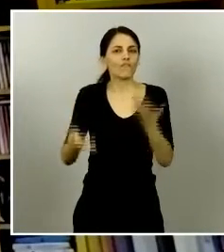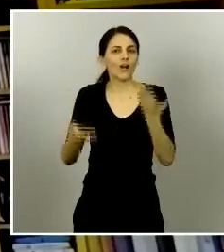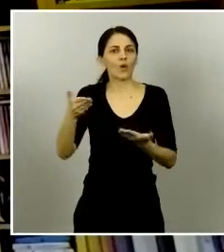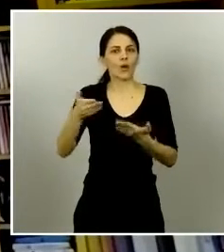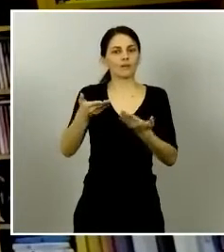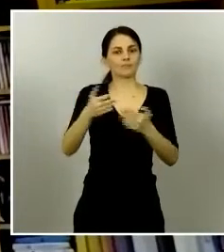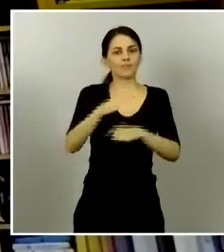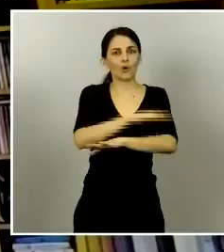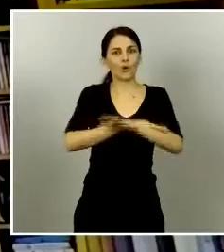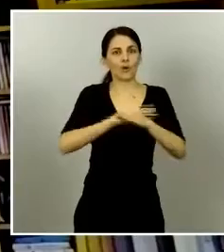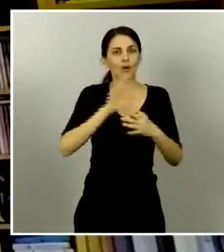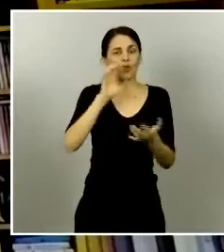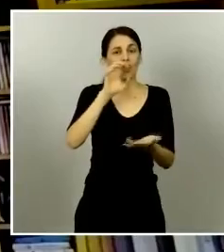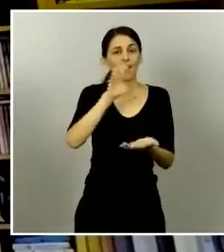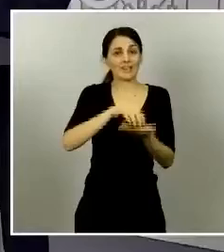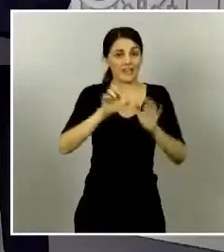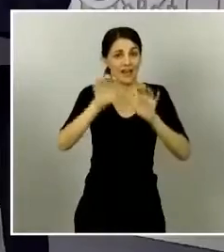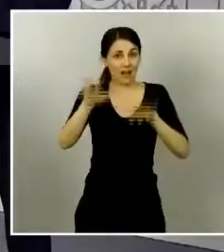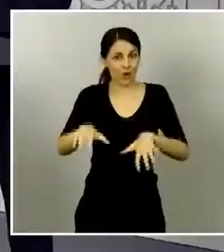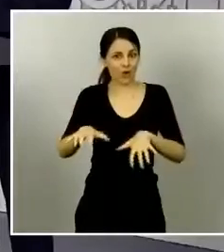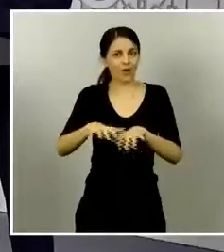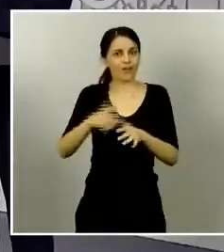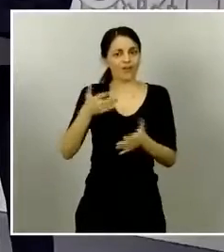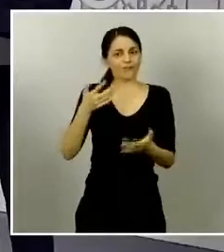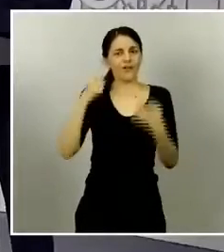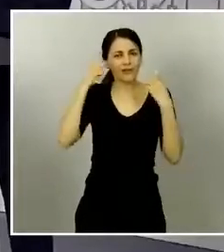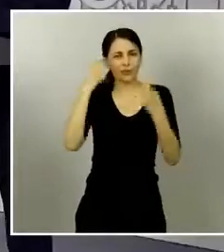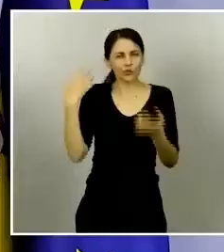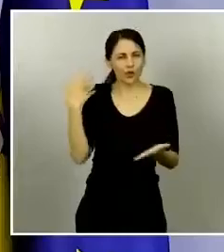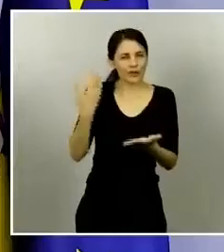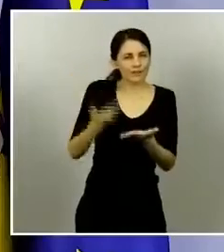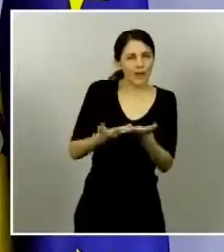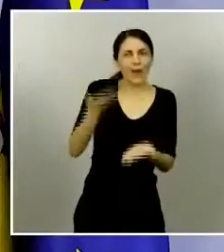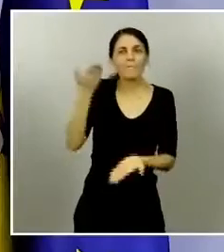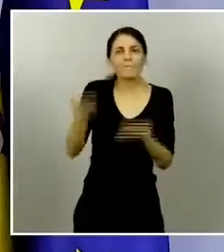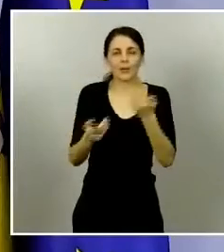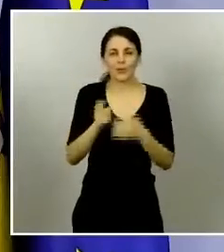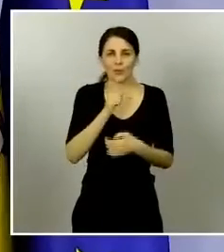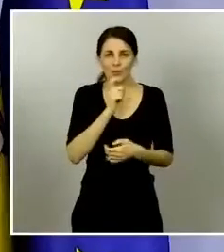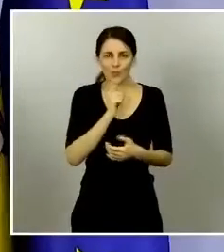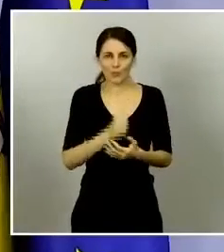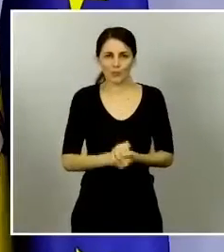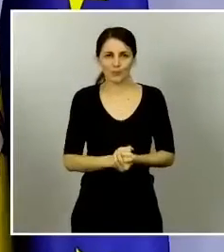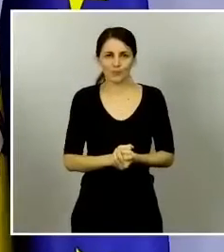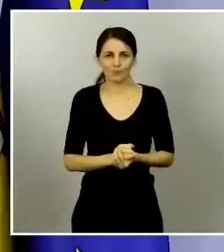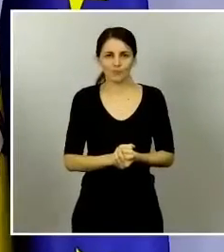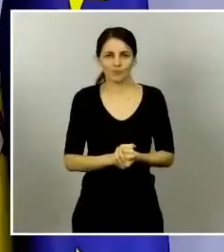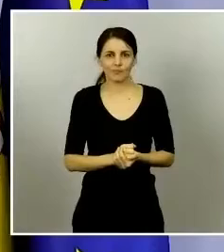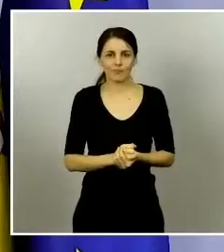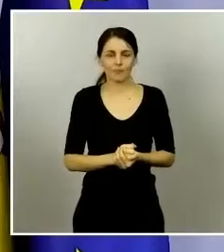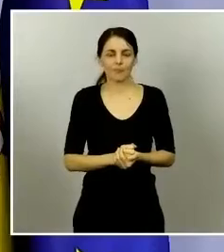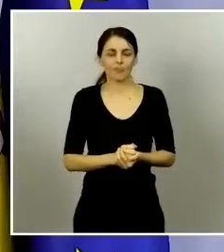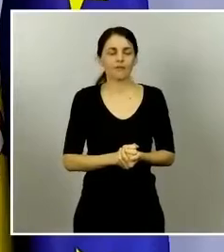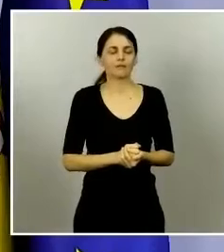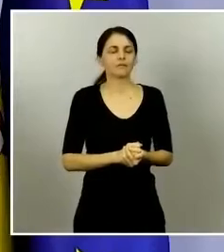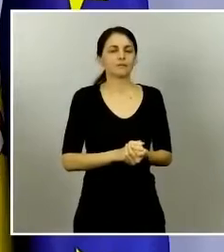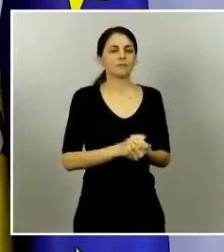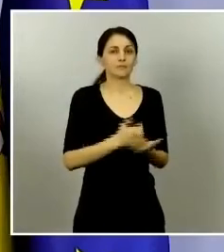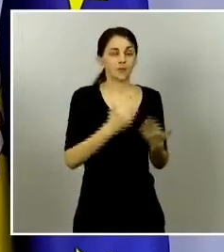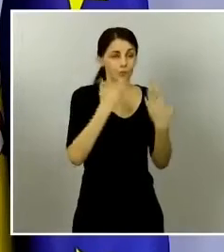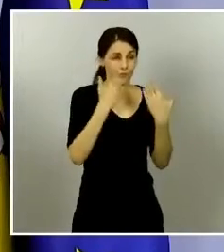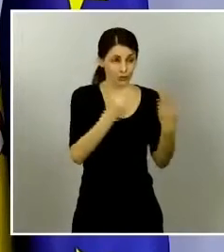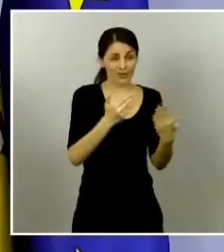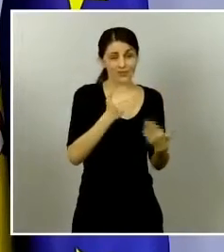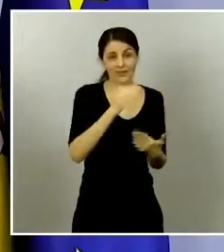esfuerzo y la prudencia con la que ha venido trabajando la Junta en este proceso de desescalado. Muchas gracias. Muchísimas gracias,